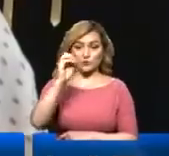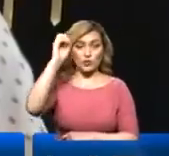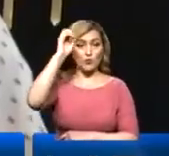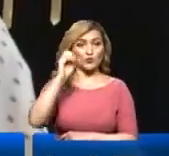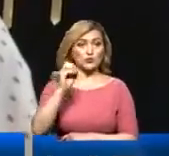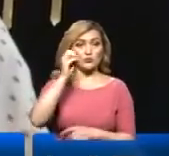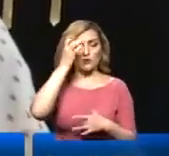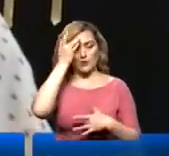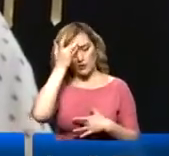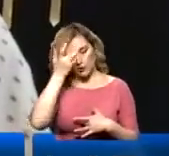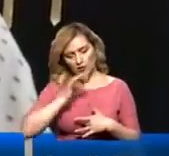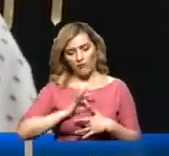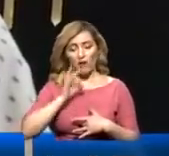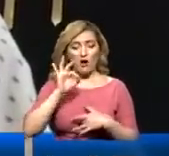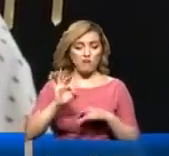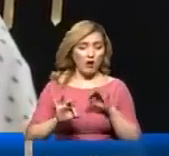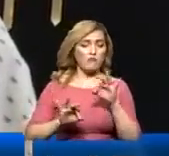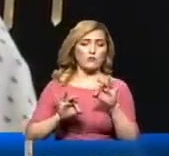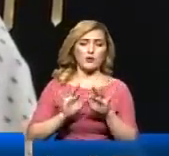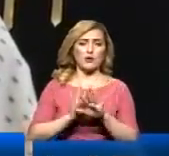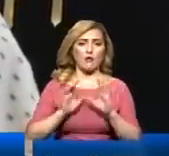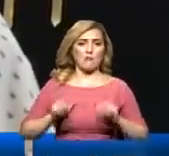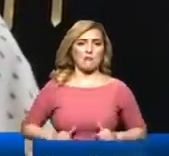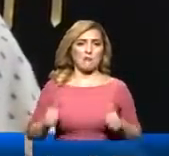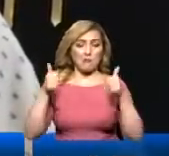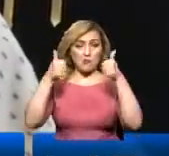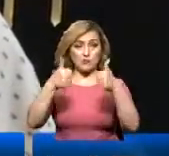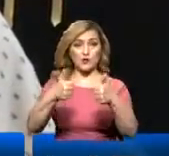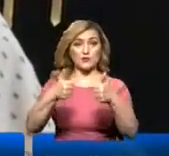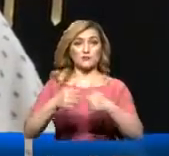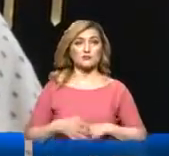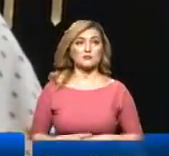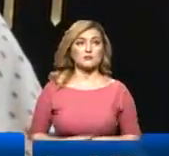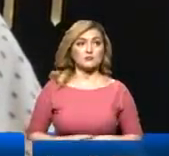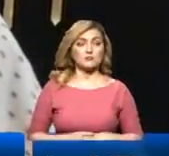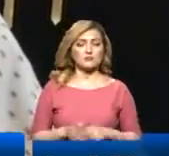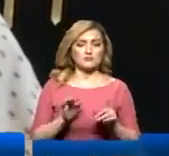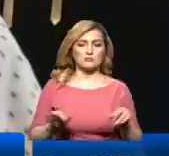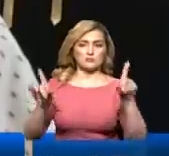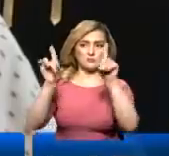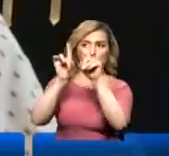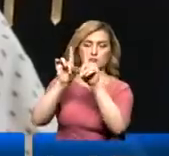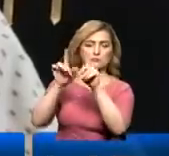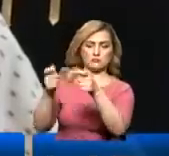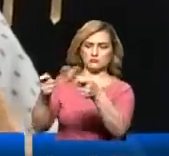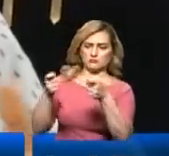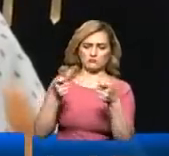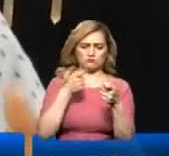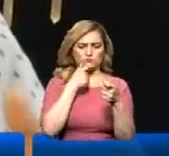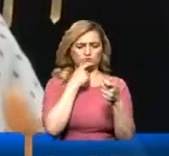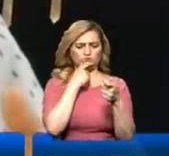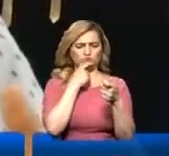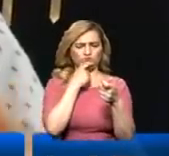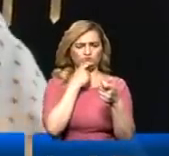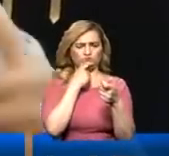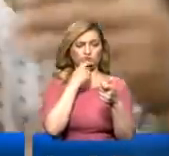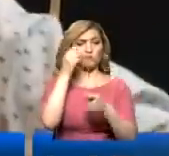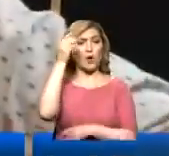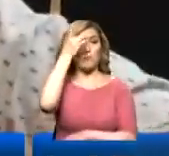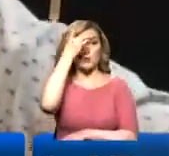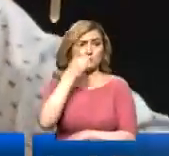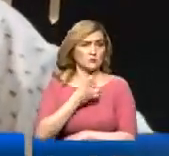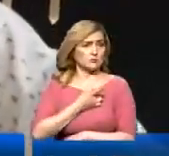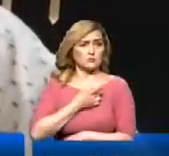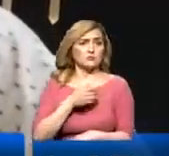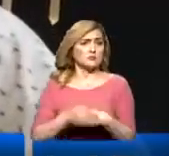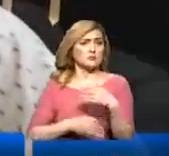la enfermedad y que al momento ya están sanos. Ese dato nos orienta a tomar una decisión más bien para